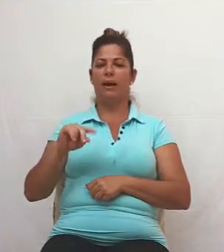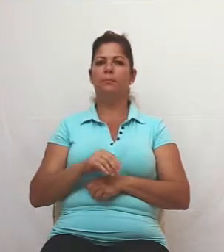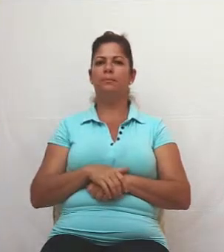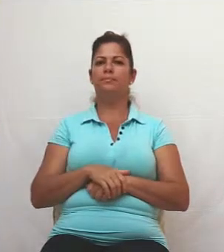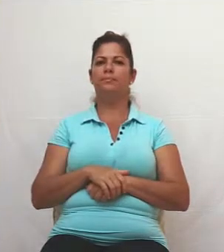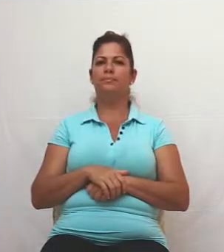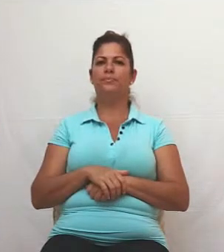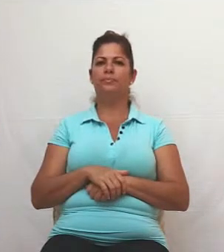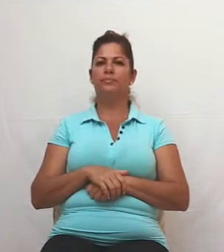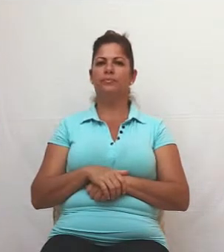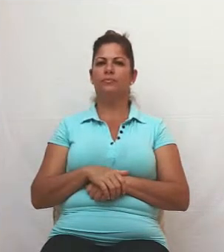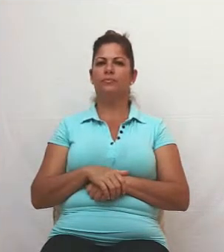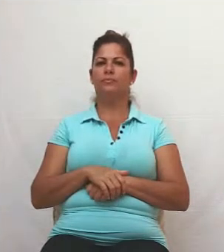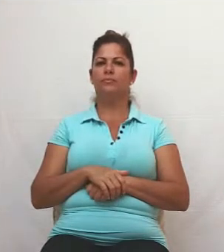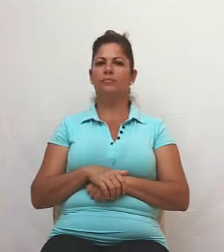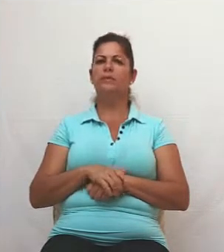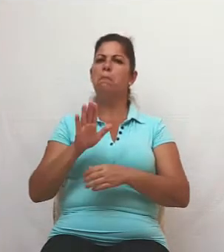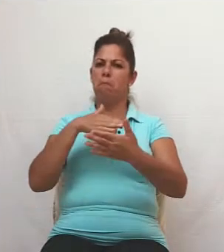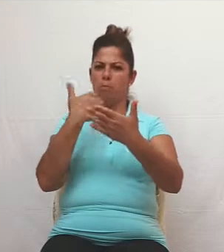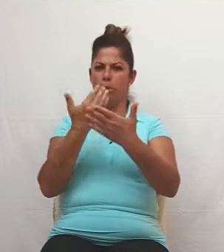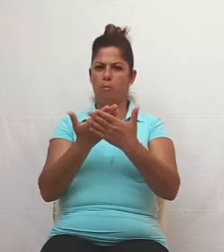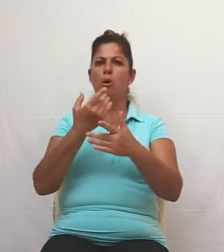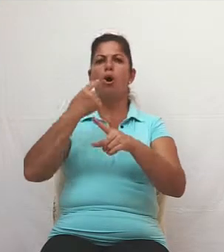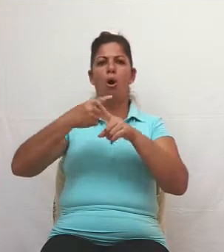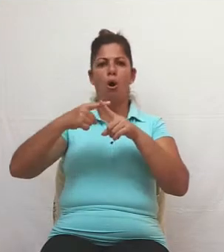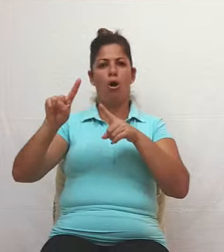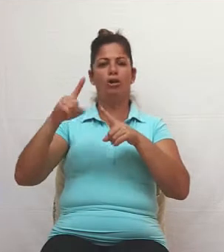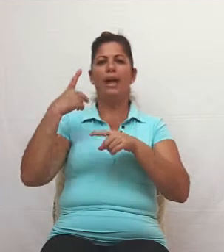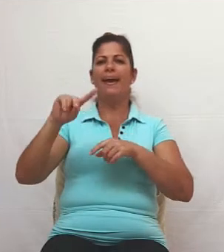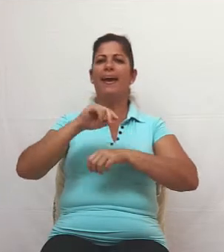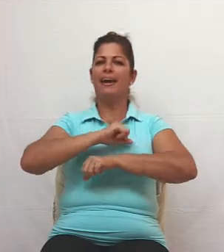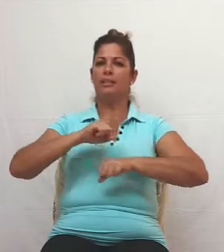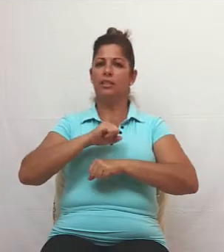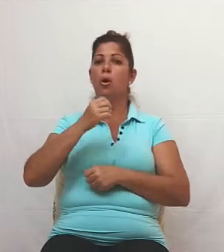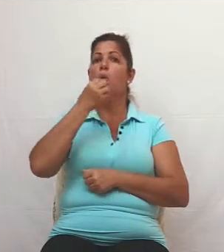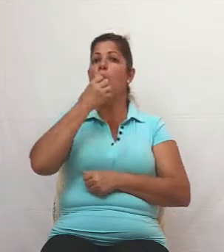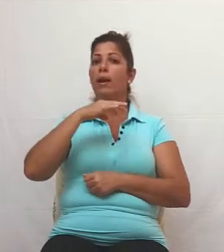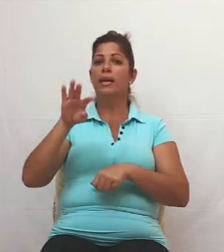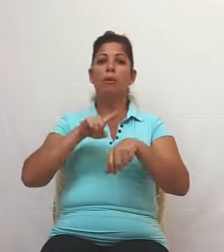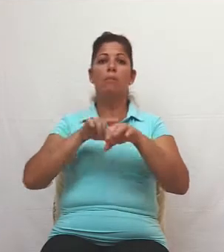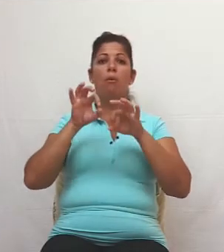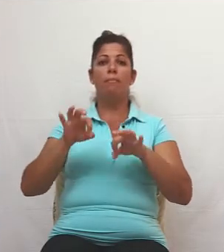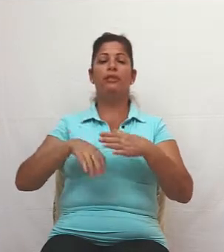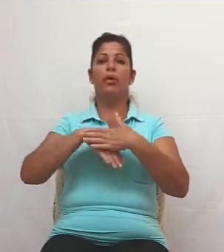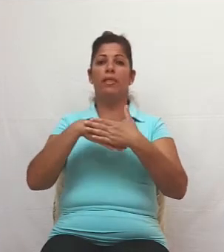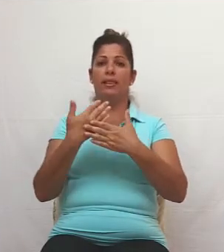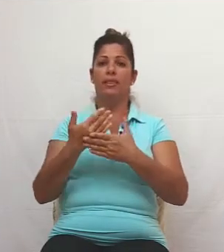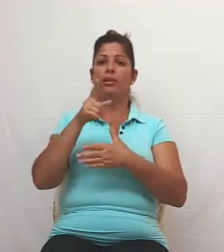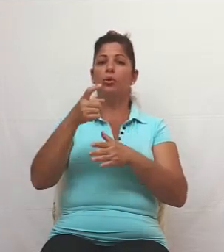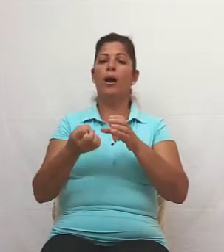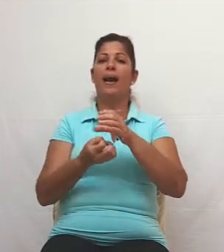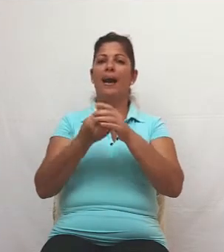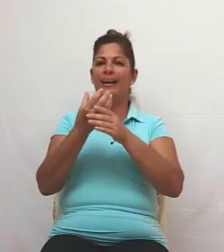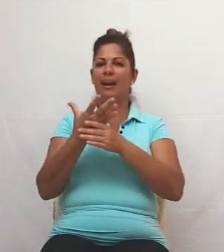y práctica te propongo otro ejercicio para que en cualquier momento del día